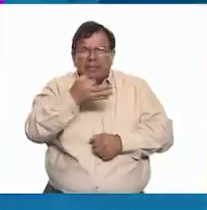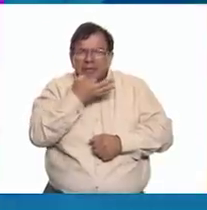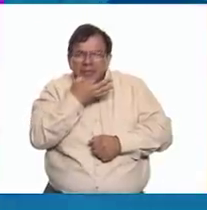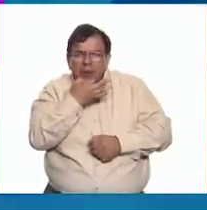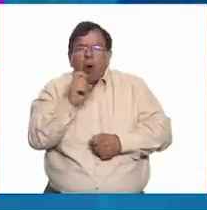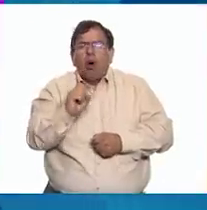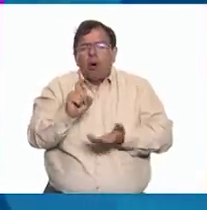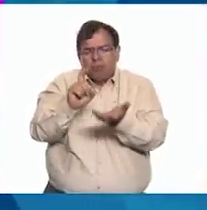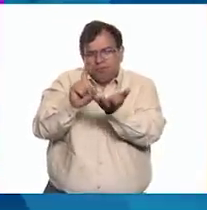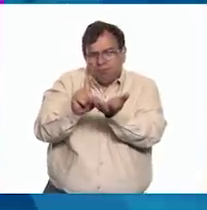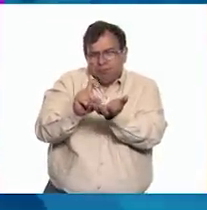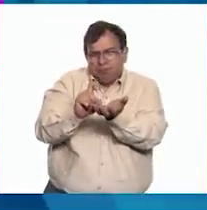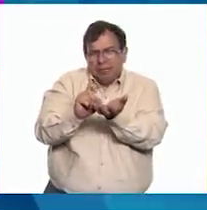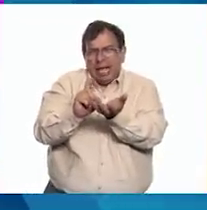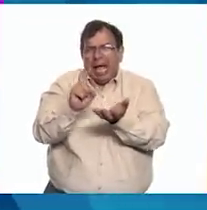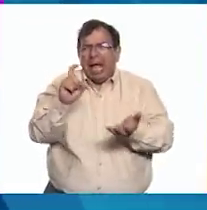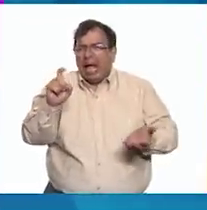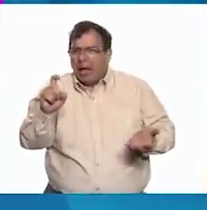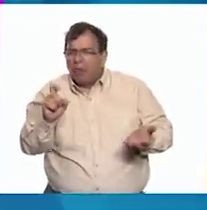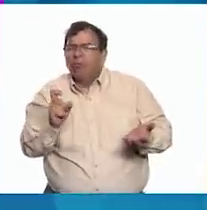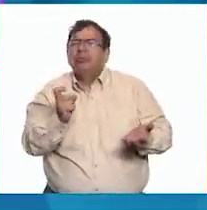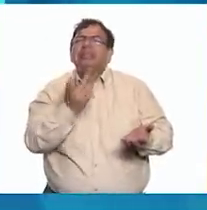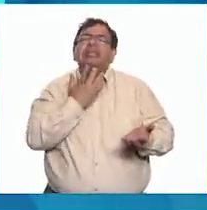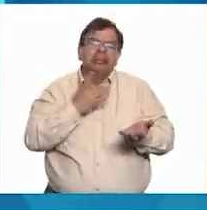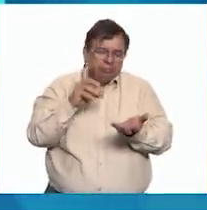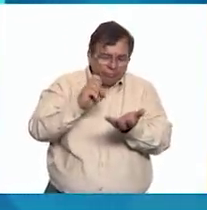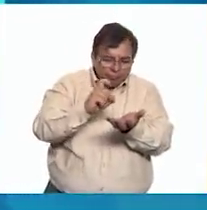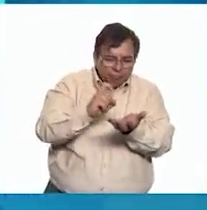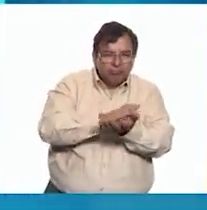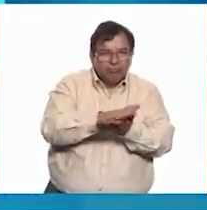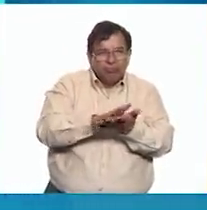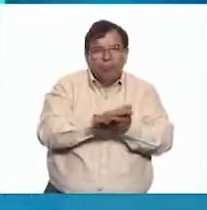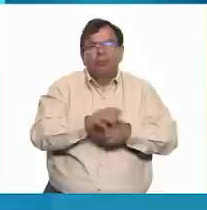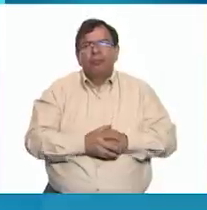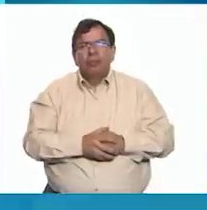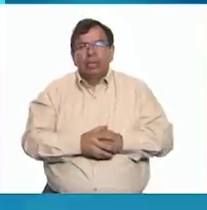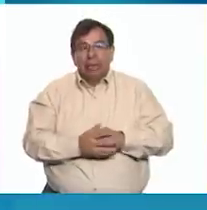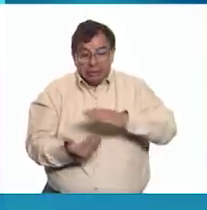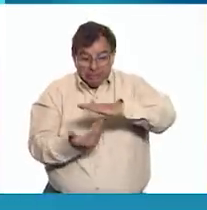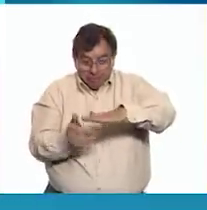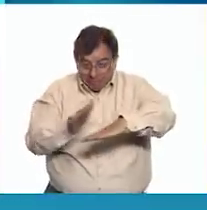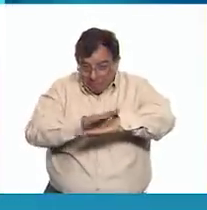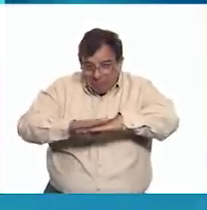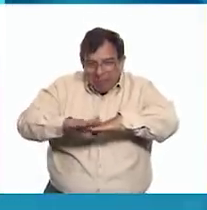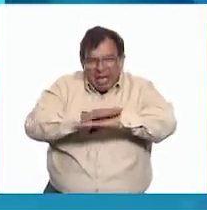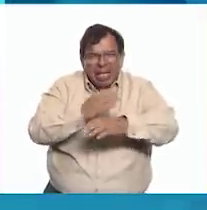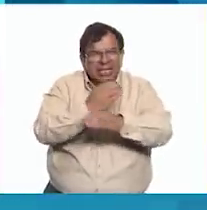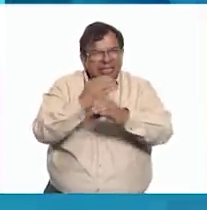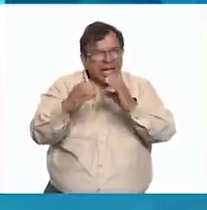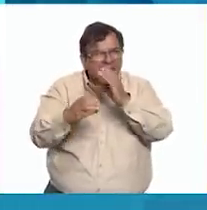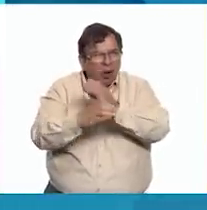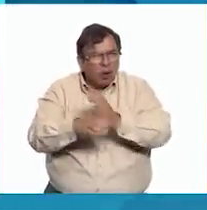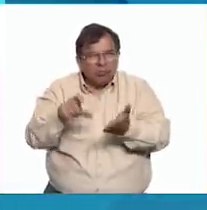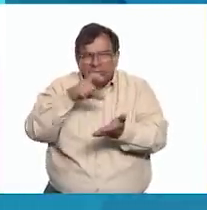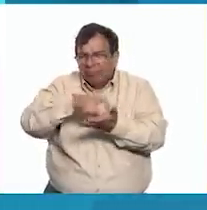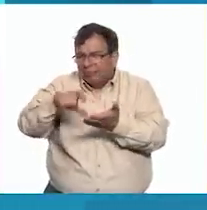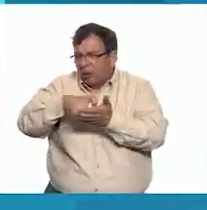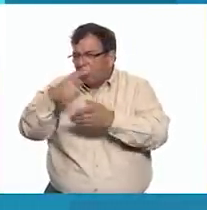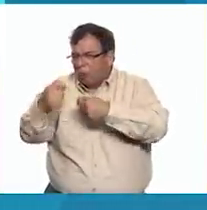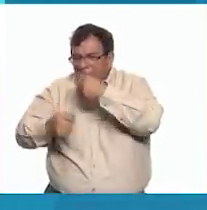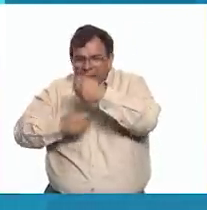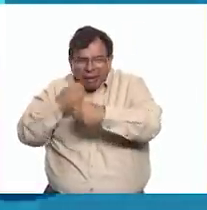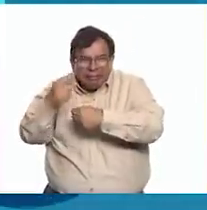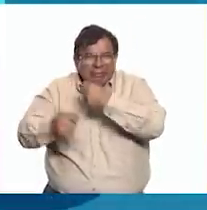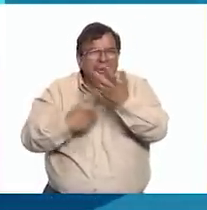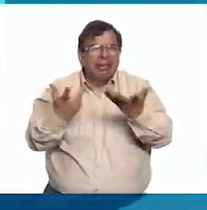aplica desinfectante a base de agua y alcohol. Desinfecta las superficies de los objetos que más utilizas. También